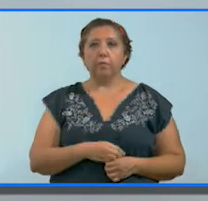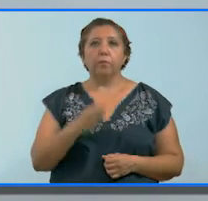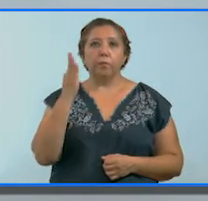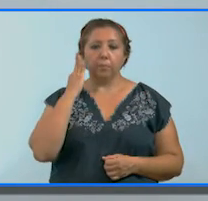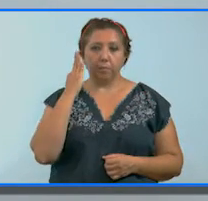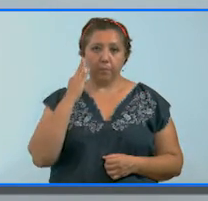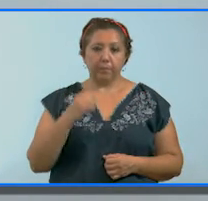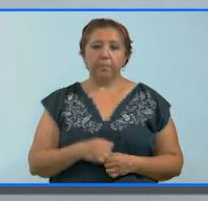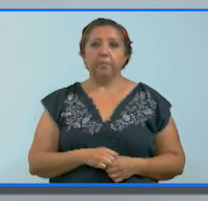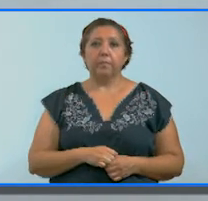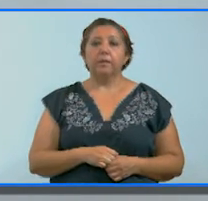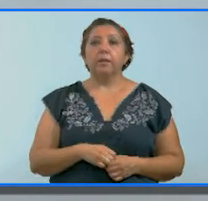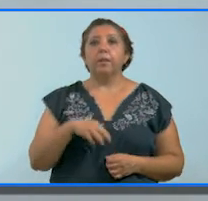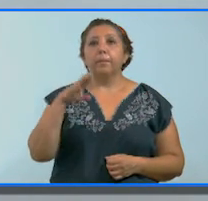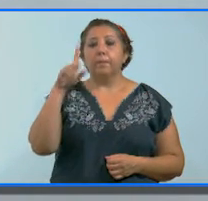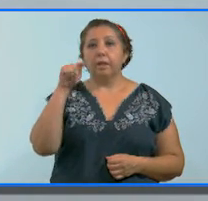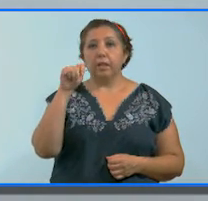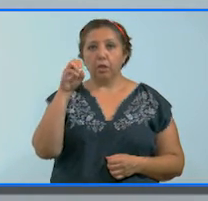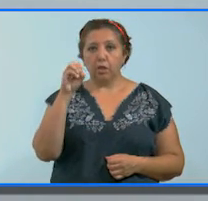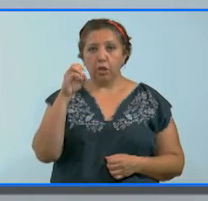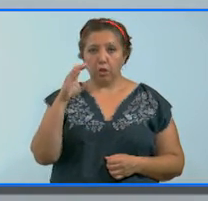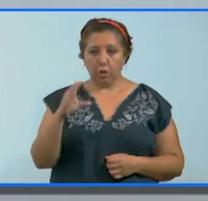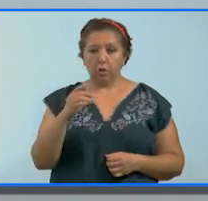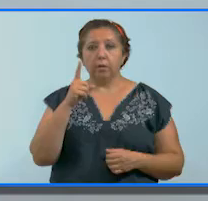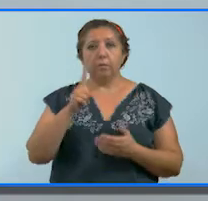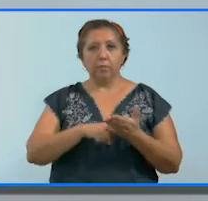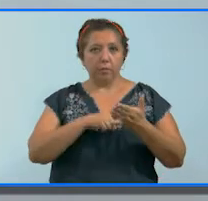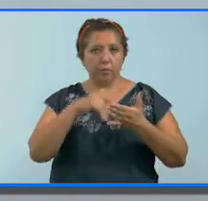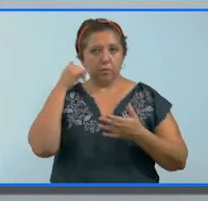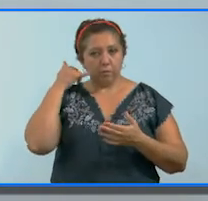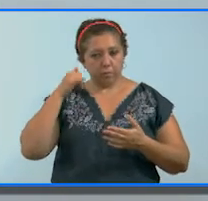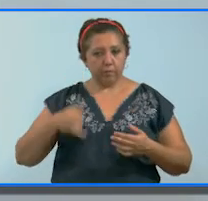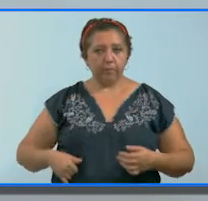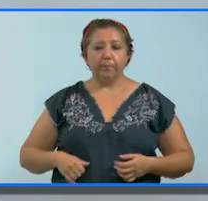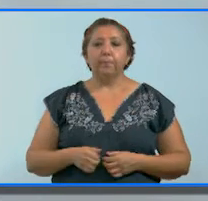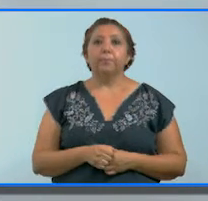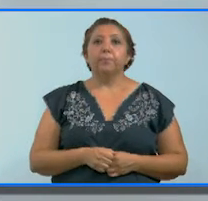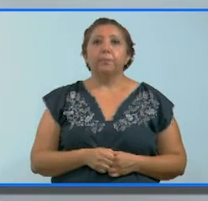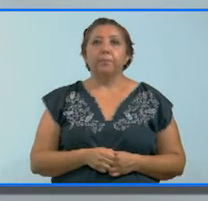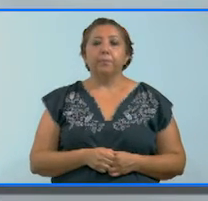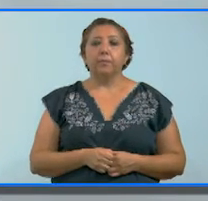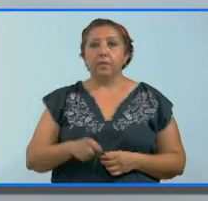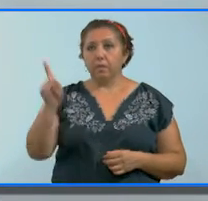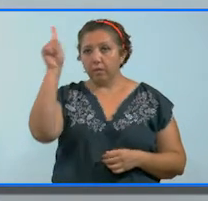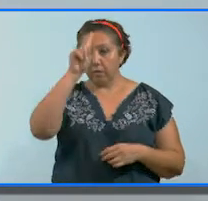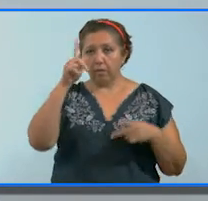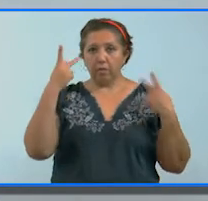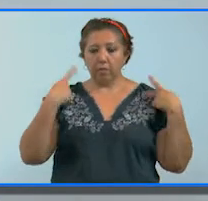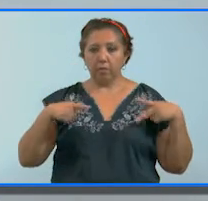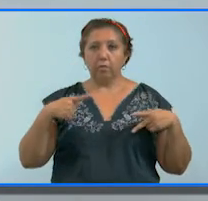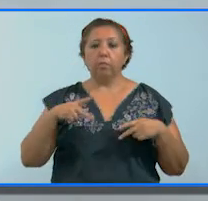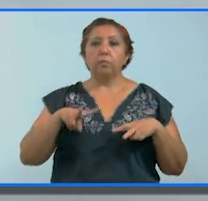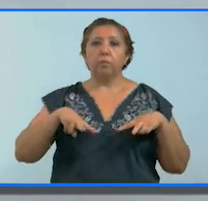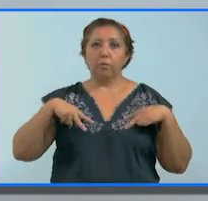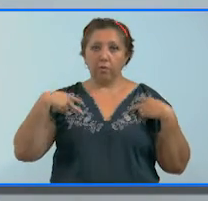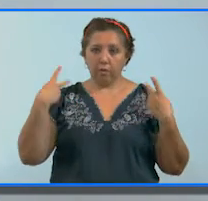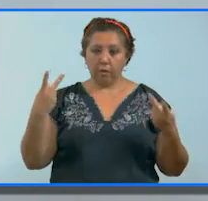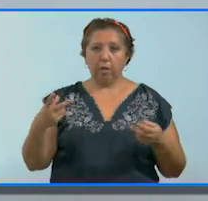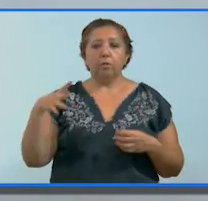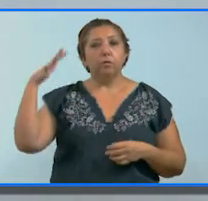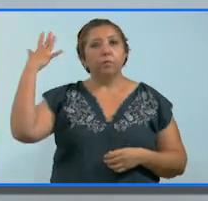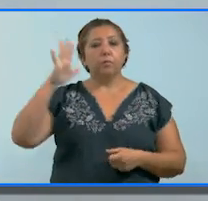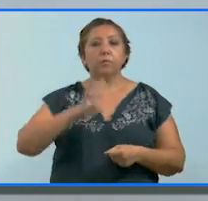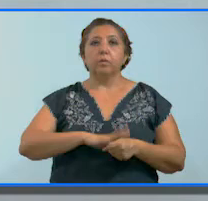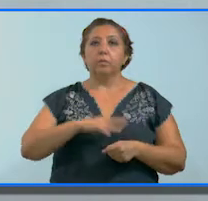facebook la aplicación meditó para los sistemas android y apple recomendamos a la población vulnerable como